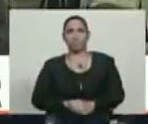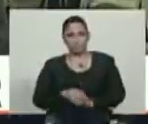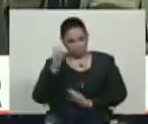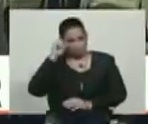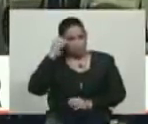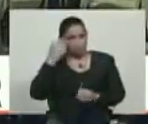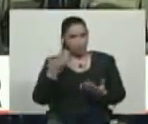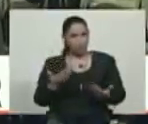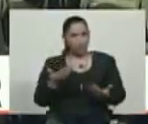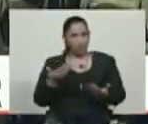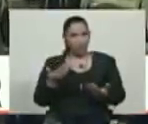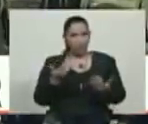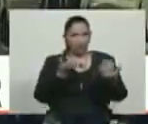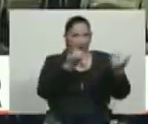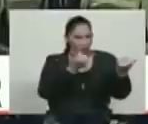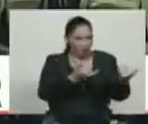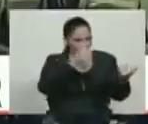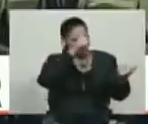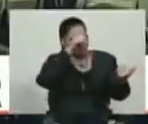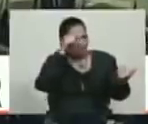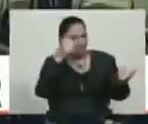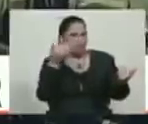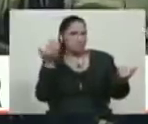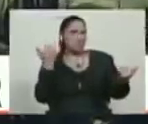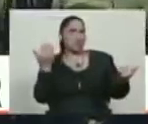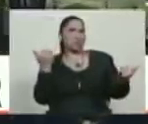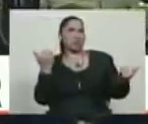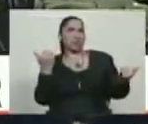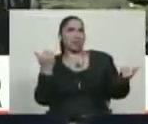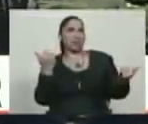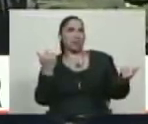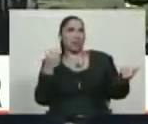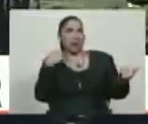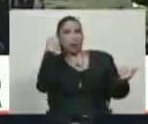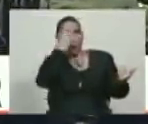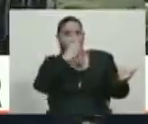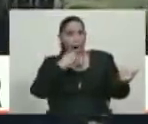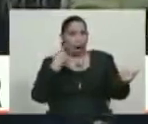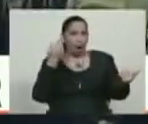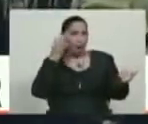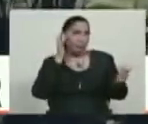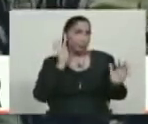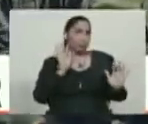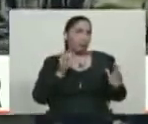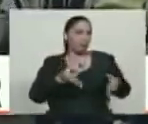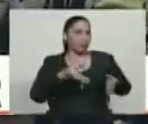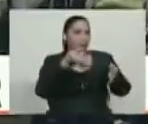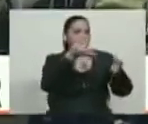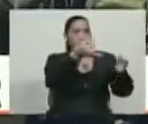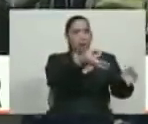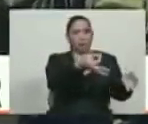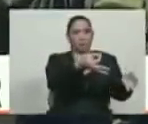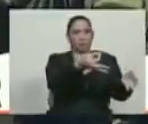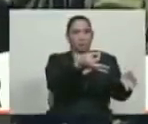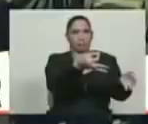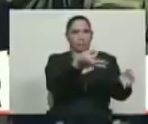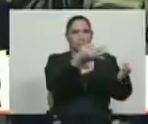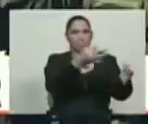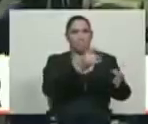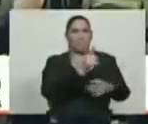Y ahora venían el domingo pasado con cara de yo no fui a entregar un papel mal